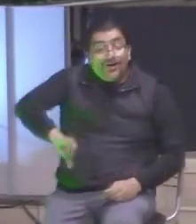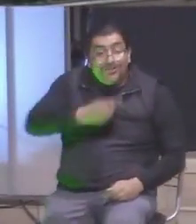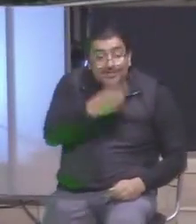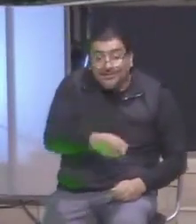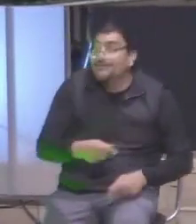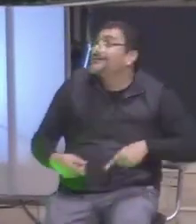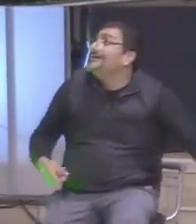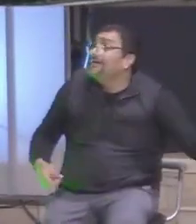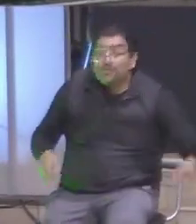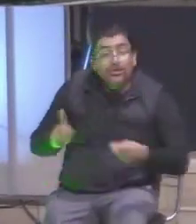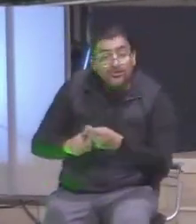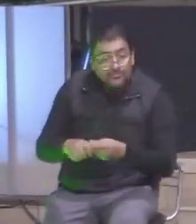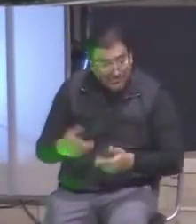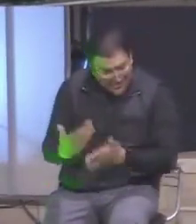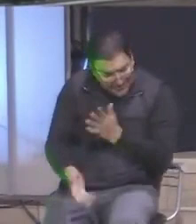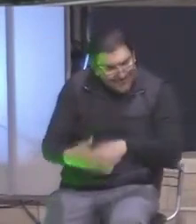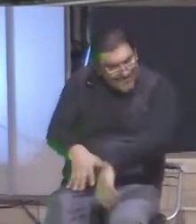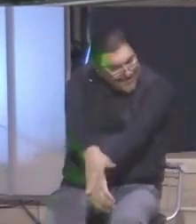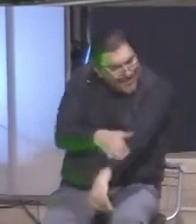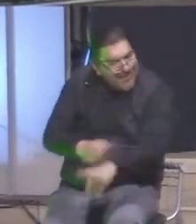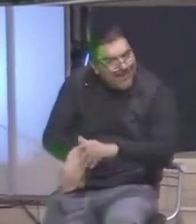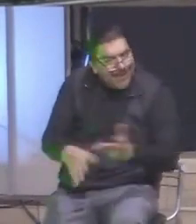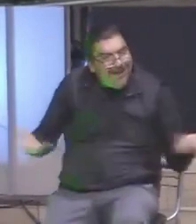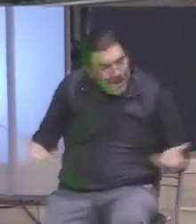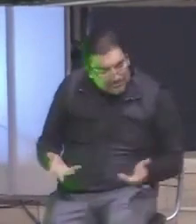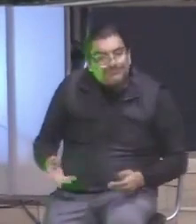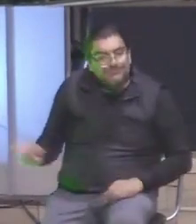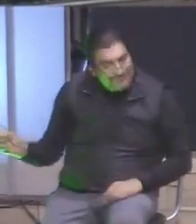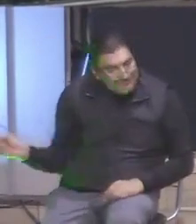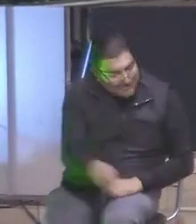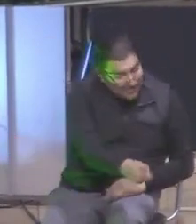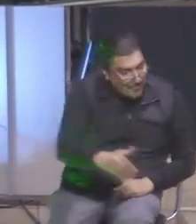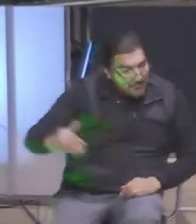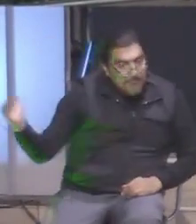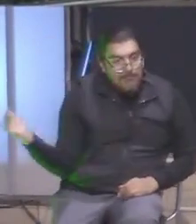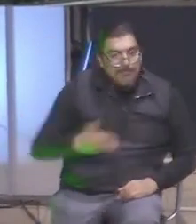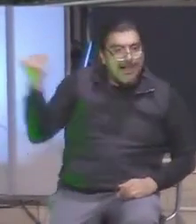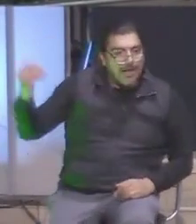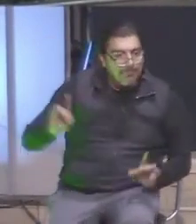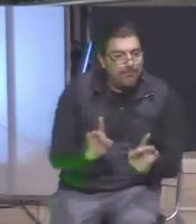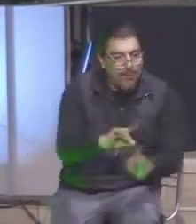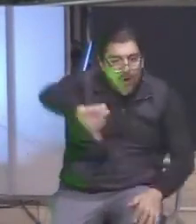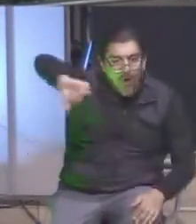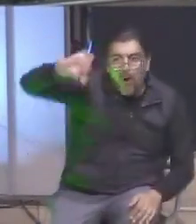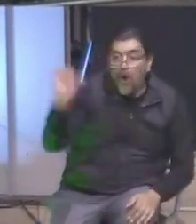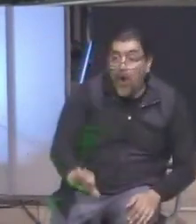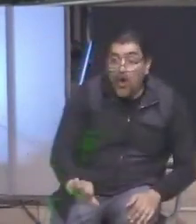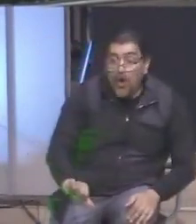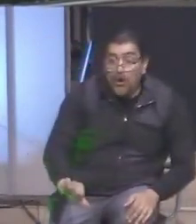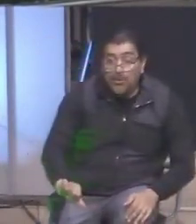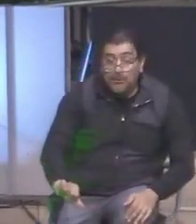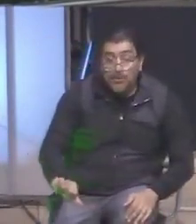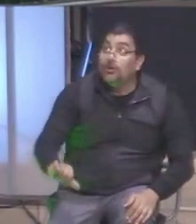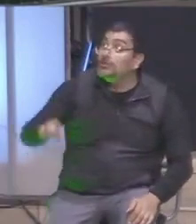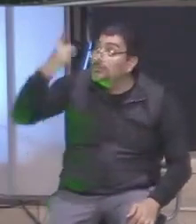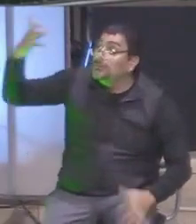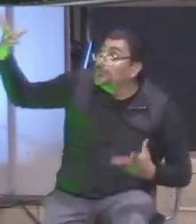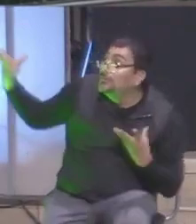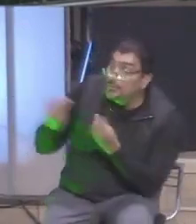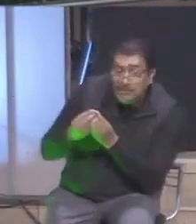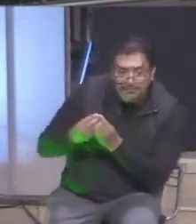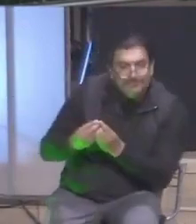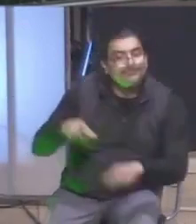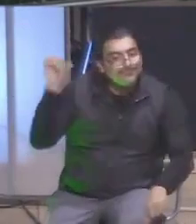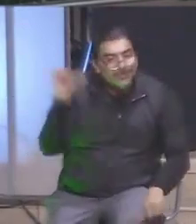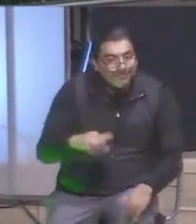hoy haz lo que te digo y el milagro se va a dar Tómame en cuenta y el